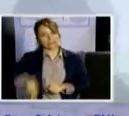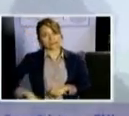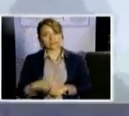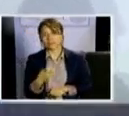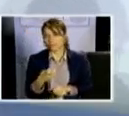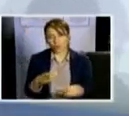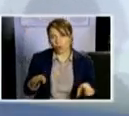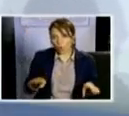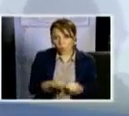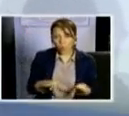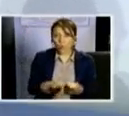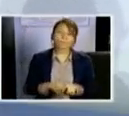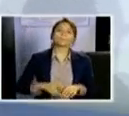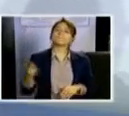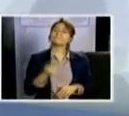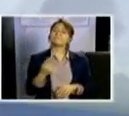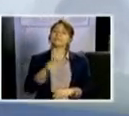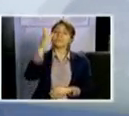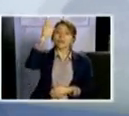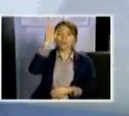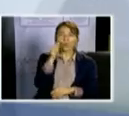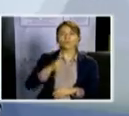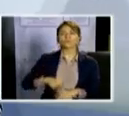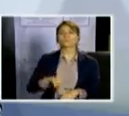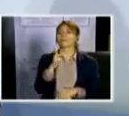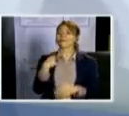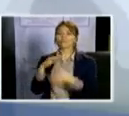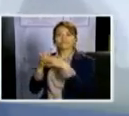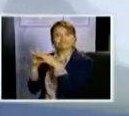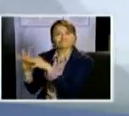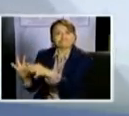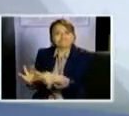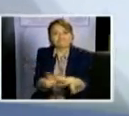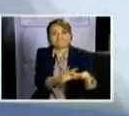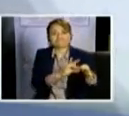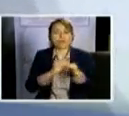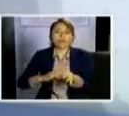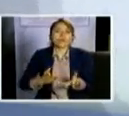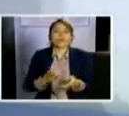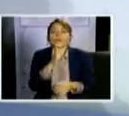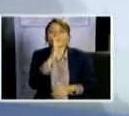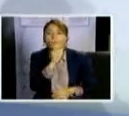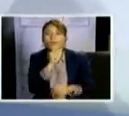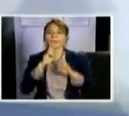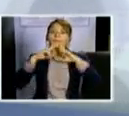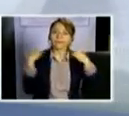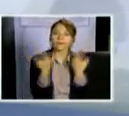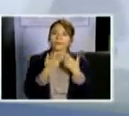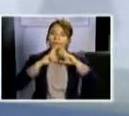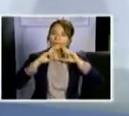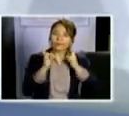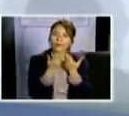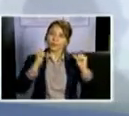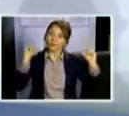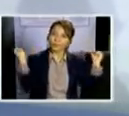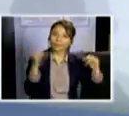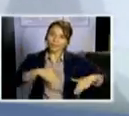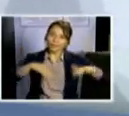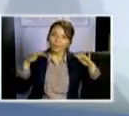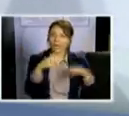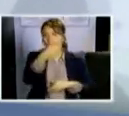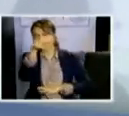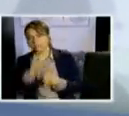sean transversales. No podemos estar haciendo reuniones cada vez o cada 6 meses o cada año y